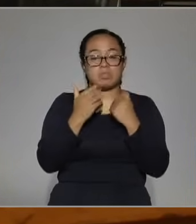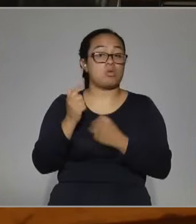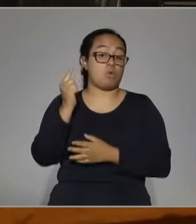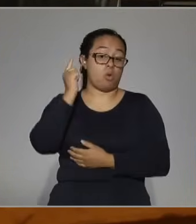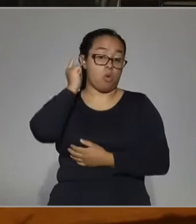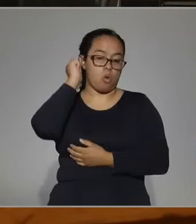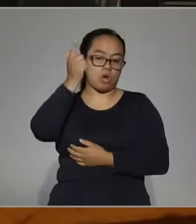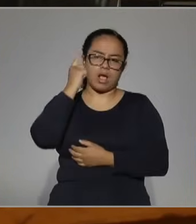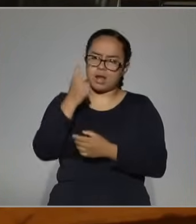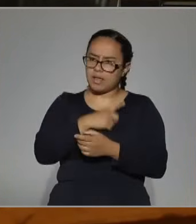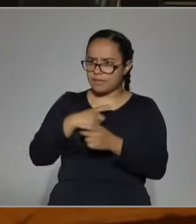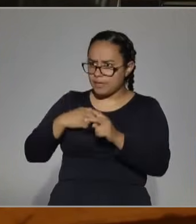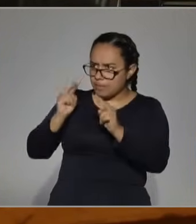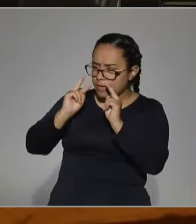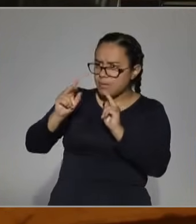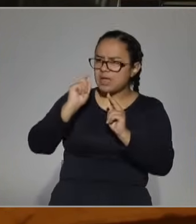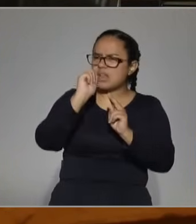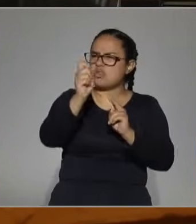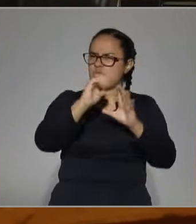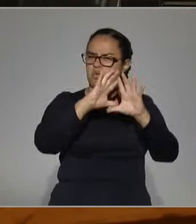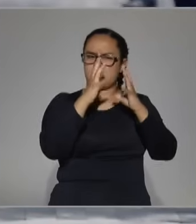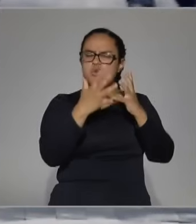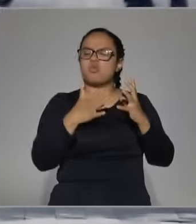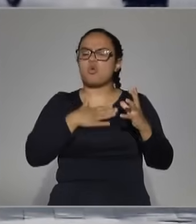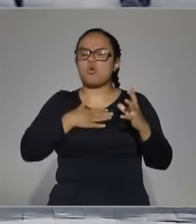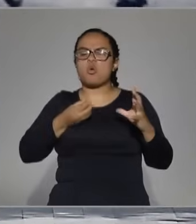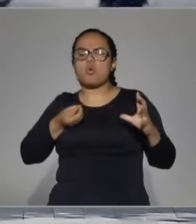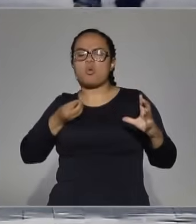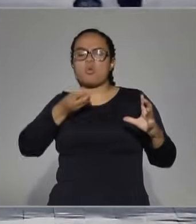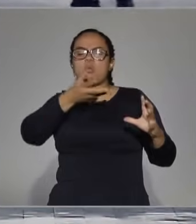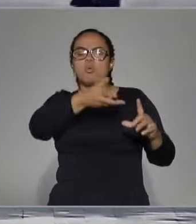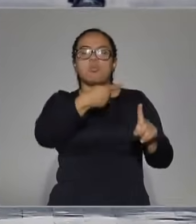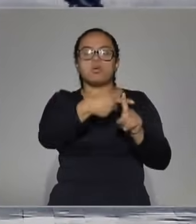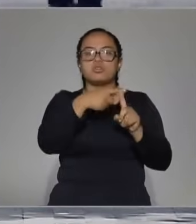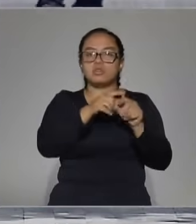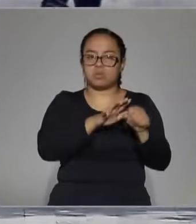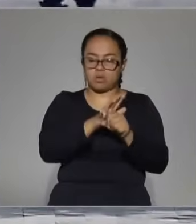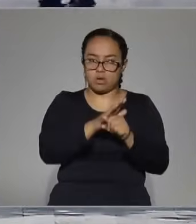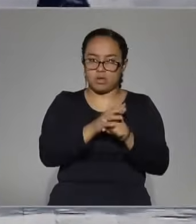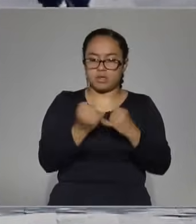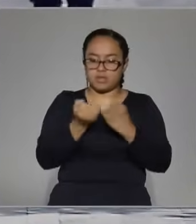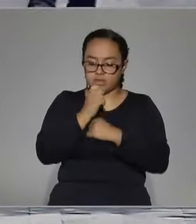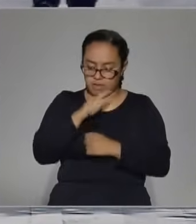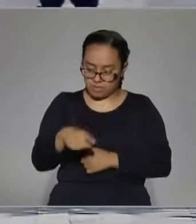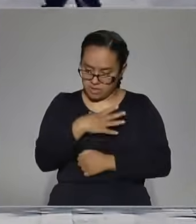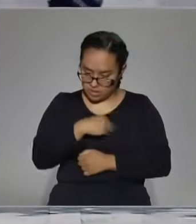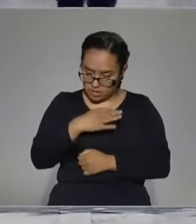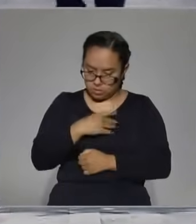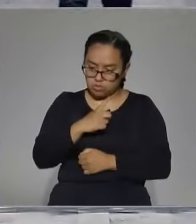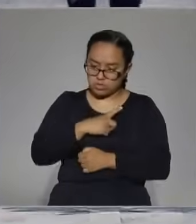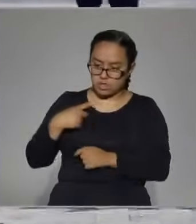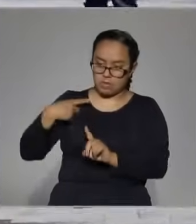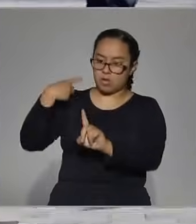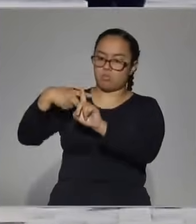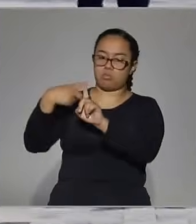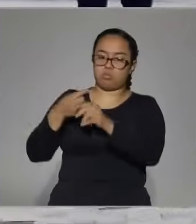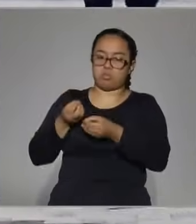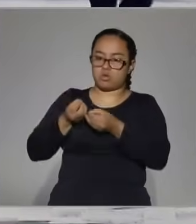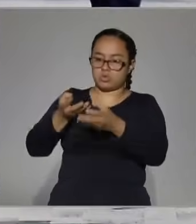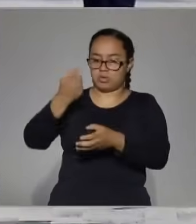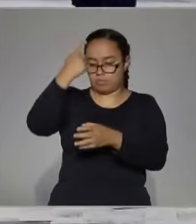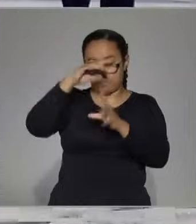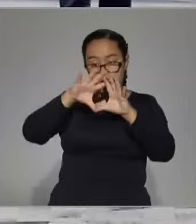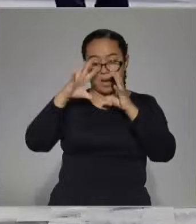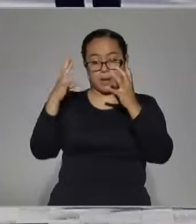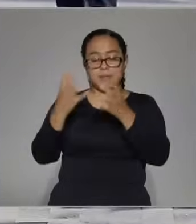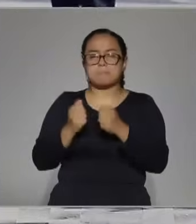podamos ver qué estamos aportando al mundo y que invitemos a que nuestros hijos también sean creadores en este mundo. Los valores